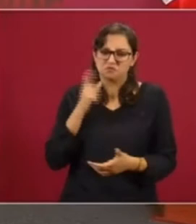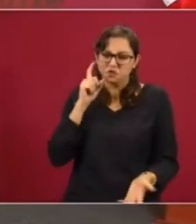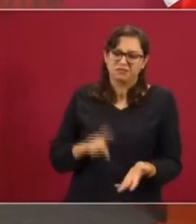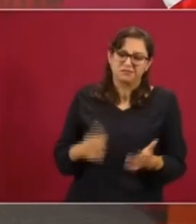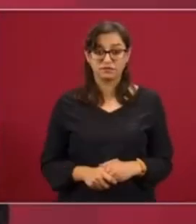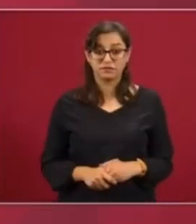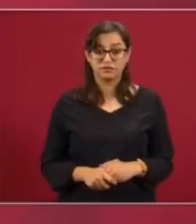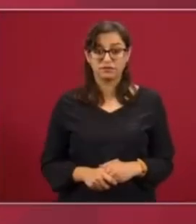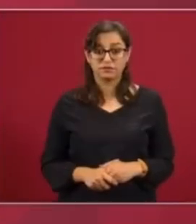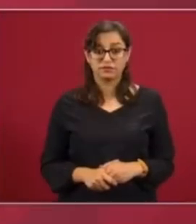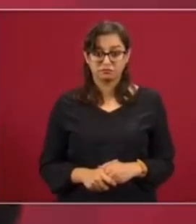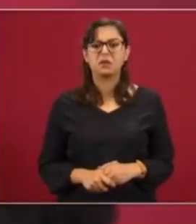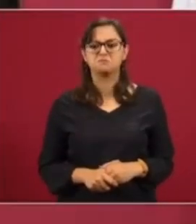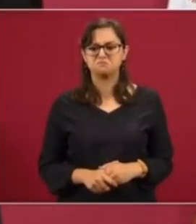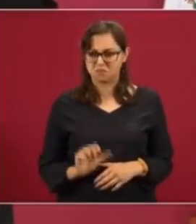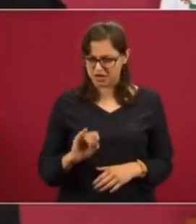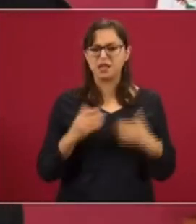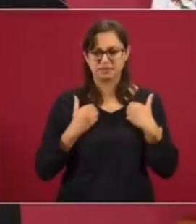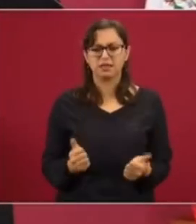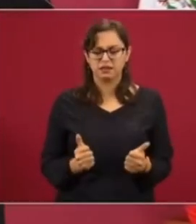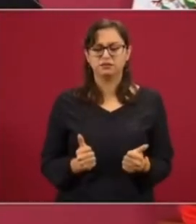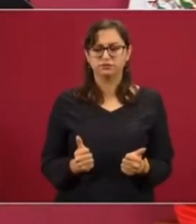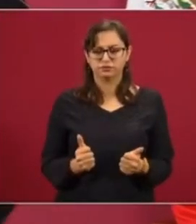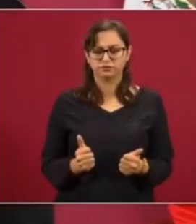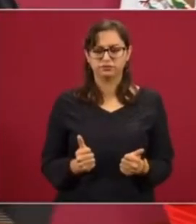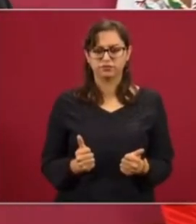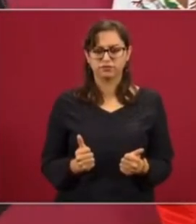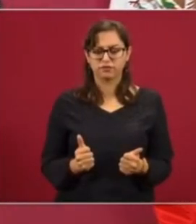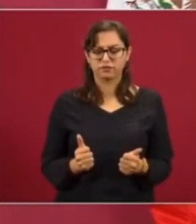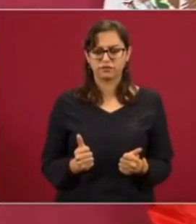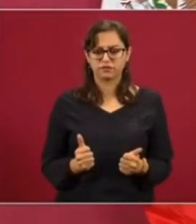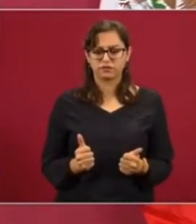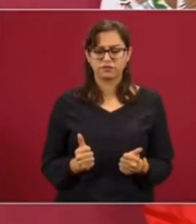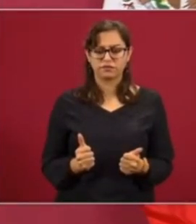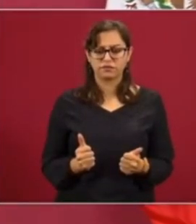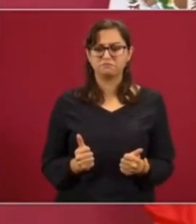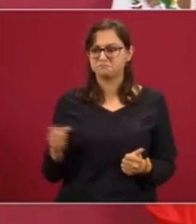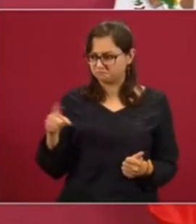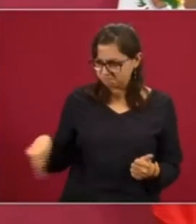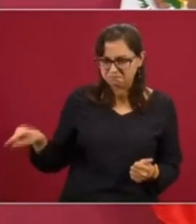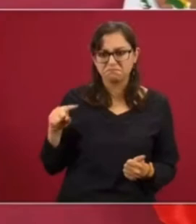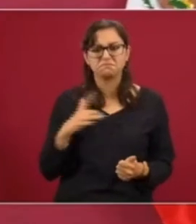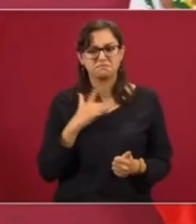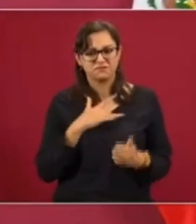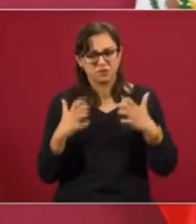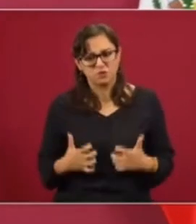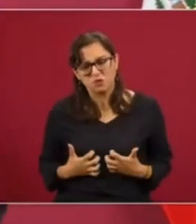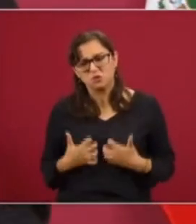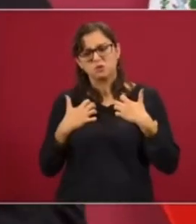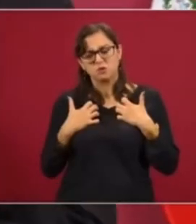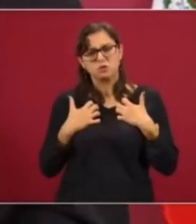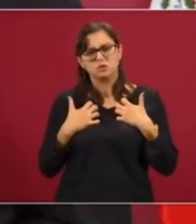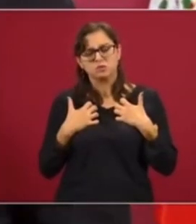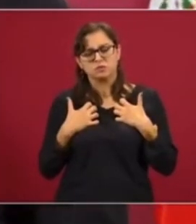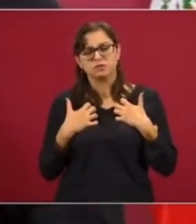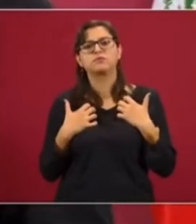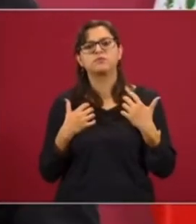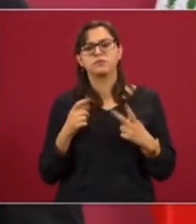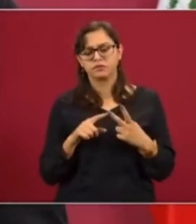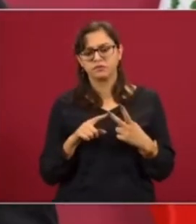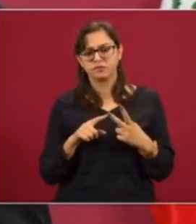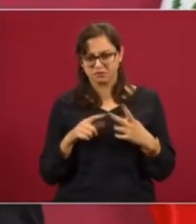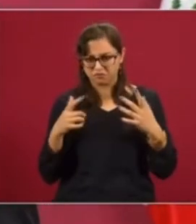pacifista y entiendo de que exista coraje y